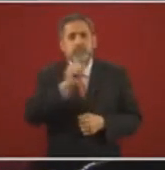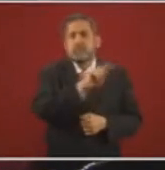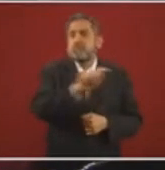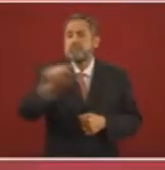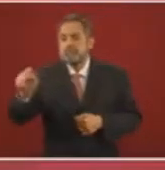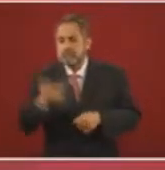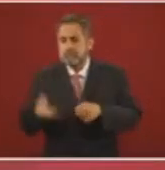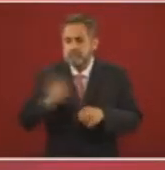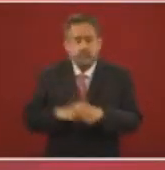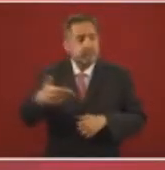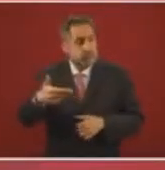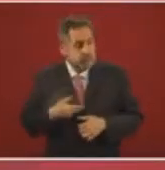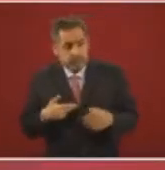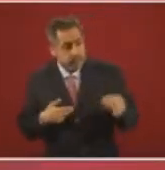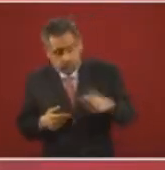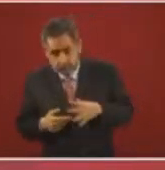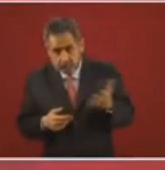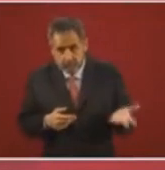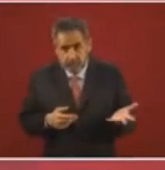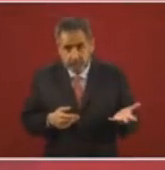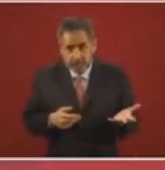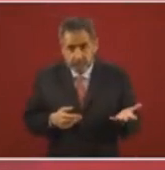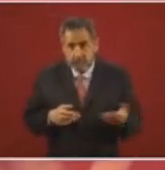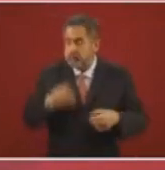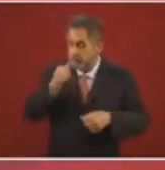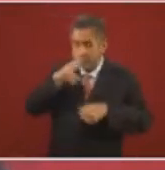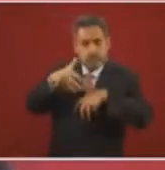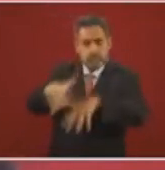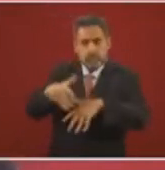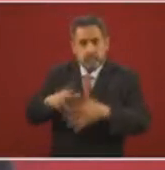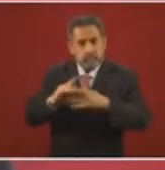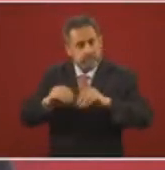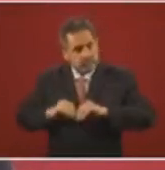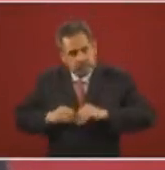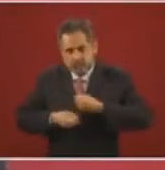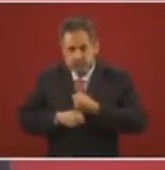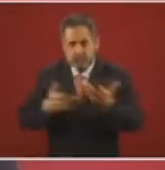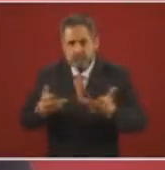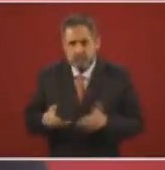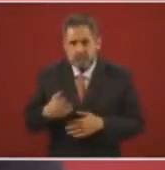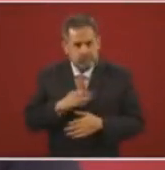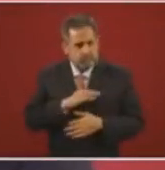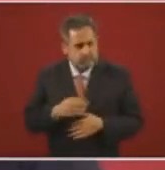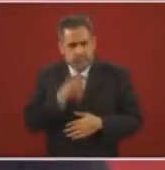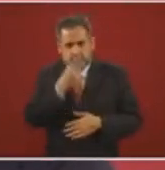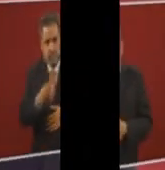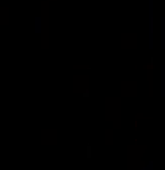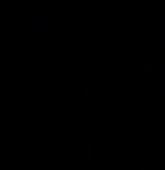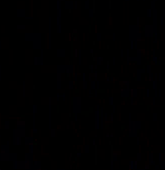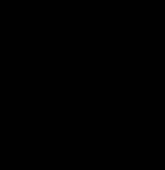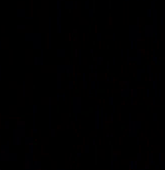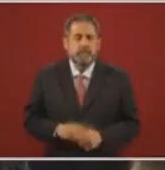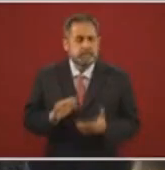que lo pidan y si no que salgan a manifestarse y expedían mayol les puedo garantizar que el mexicano está